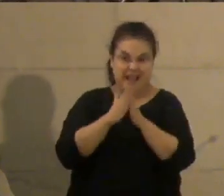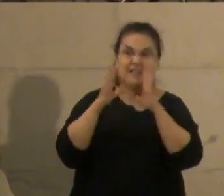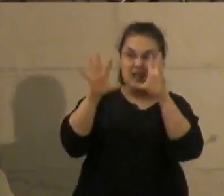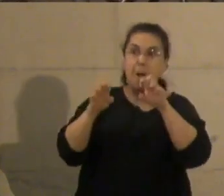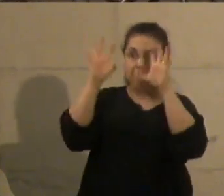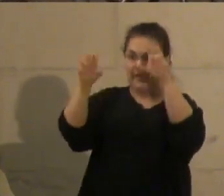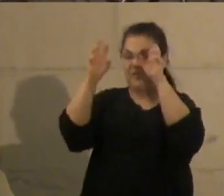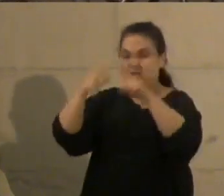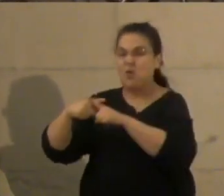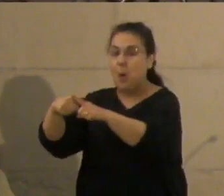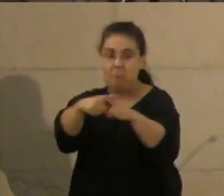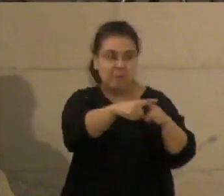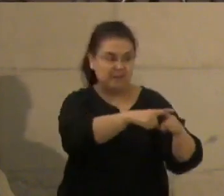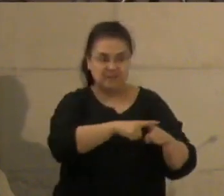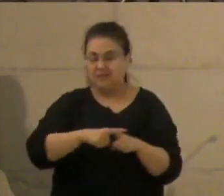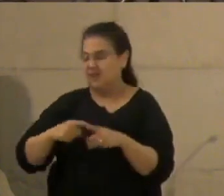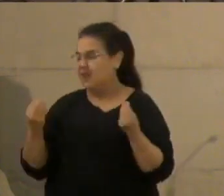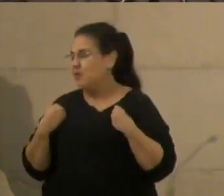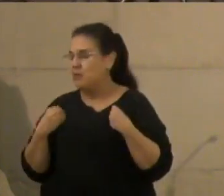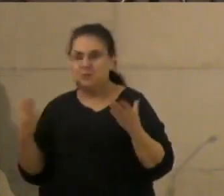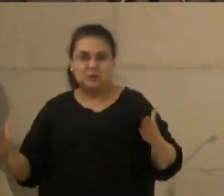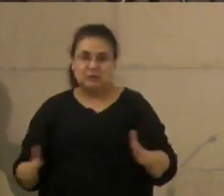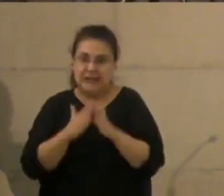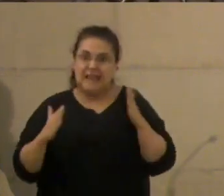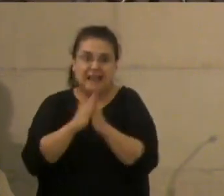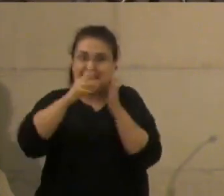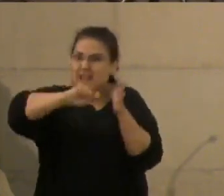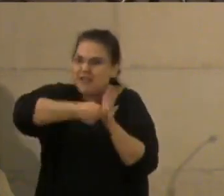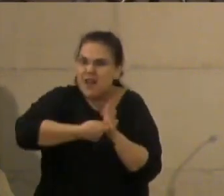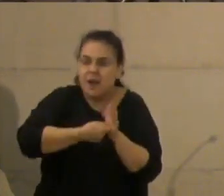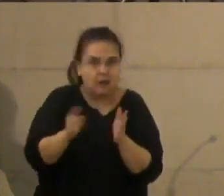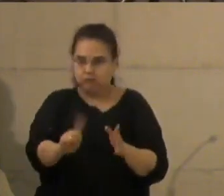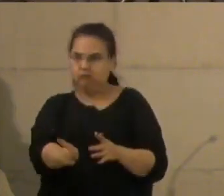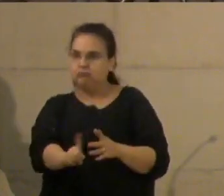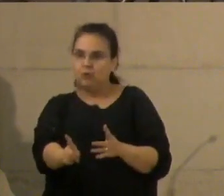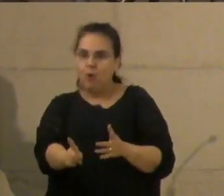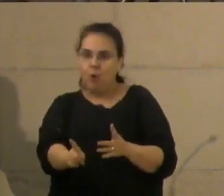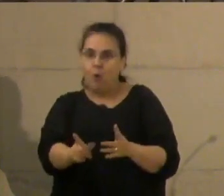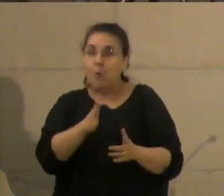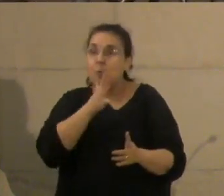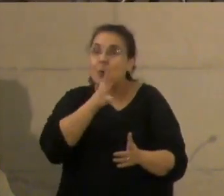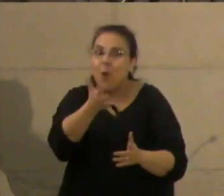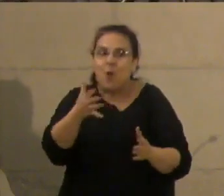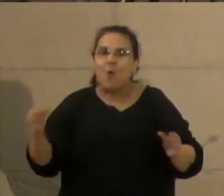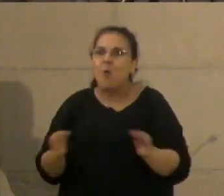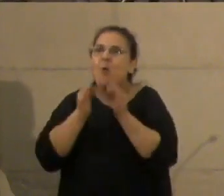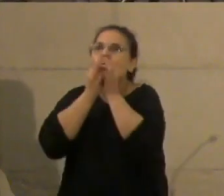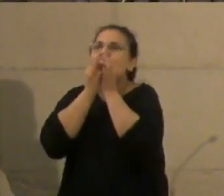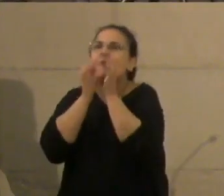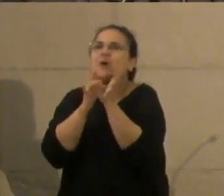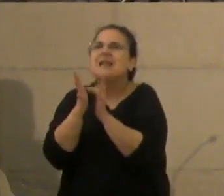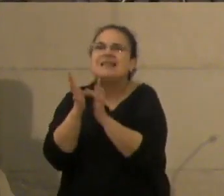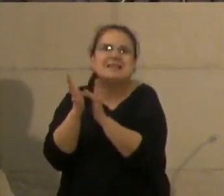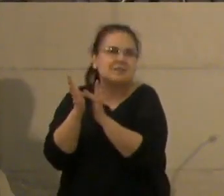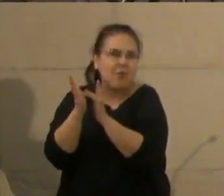que hemos compartido juntos. La Iglesia no ha podido cerrar, no ha cerrado, porque ha sido el cuerpo de Cristo y un cuerpo de Cristo que ha